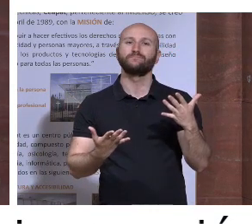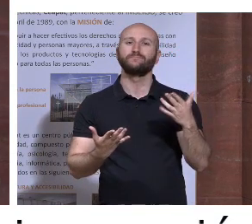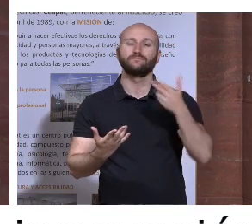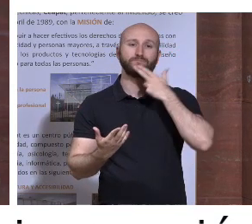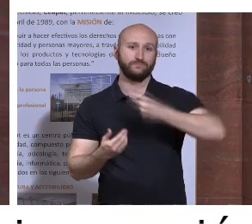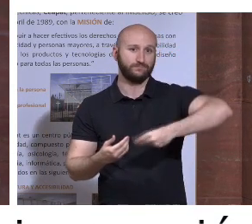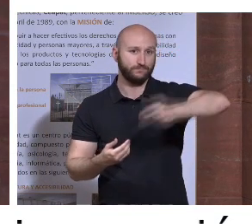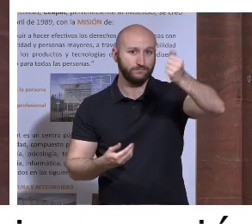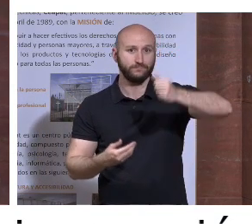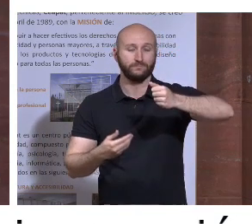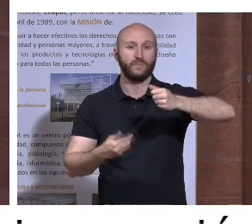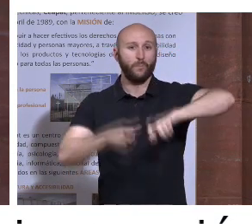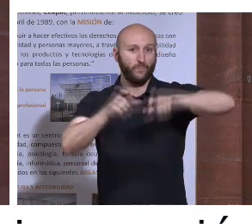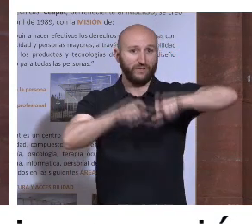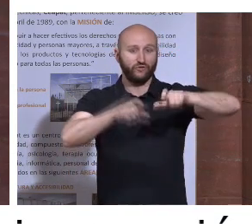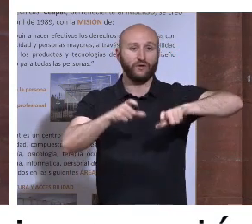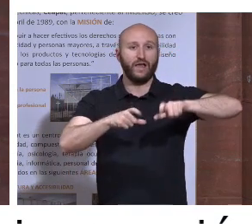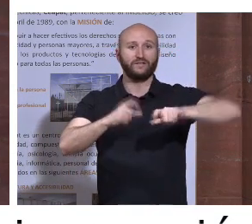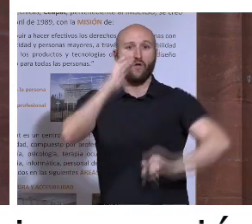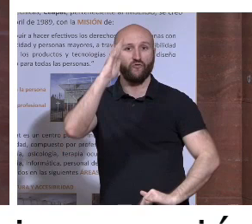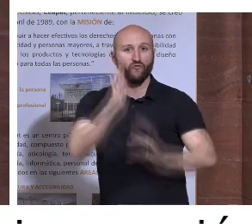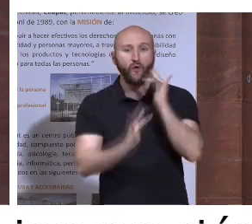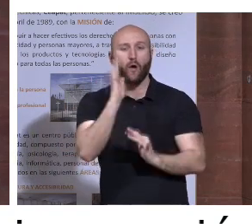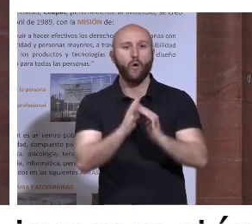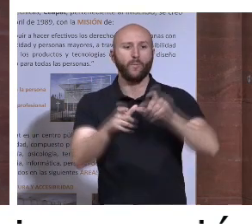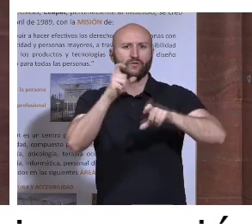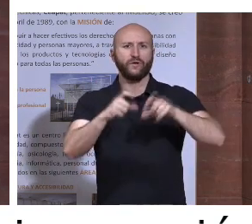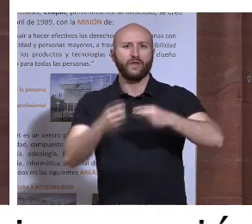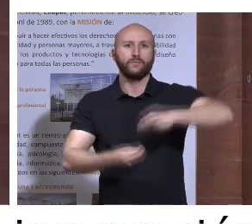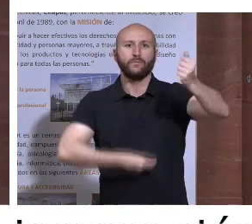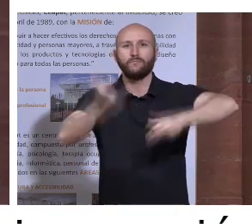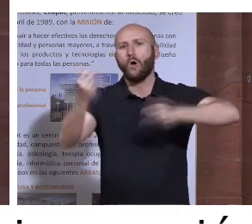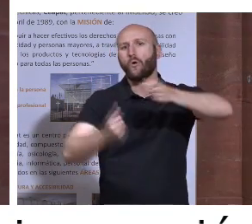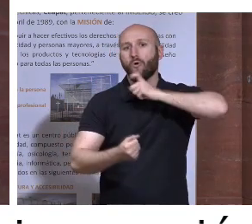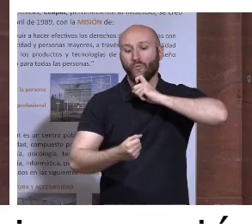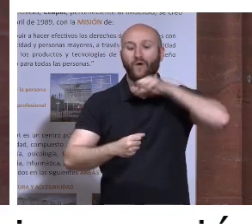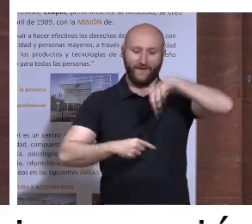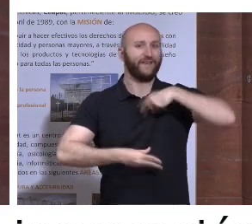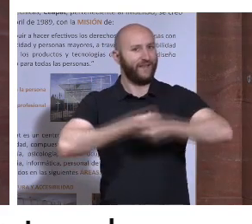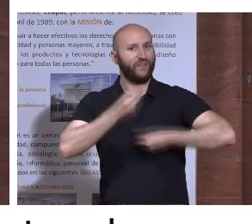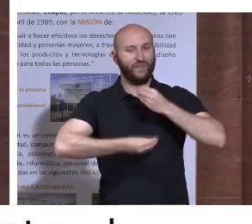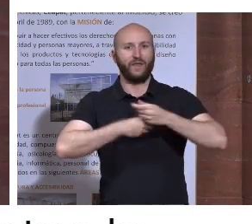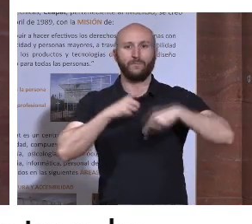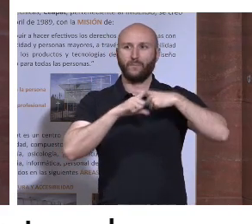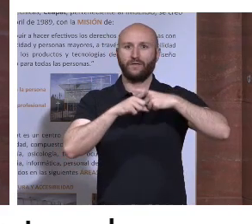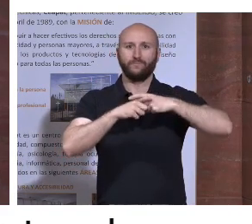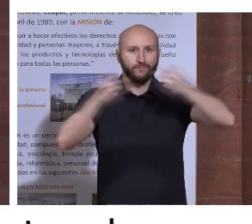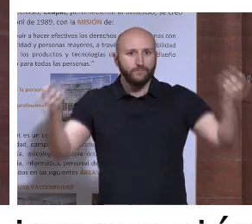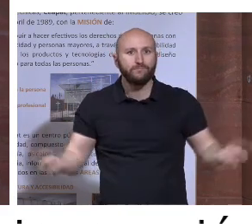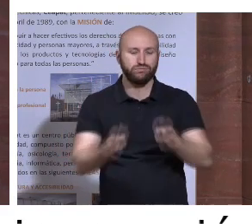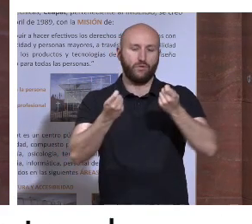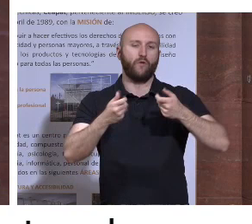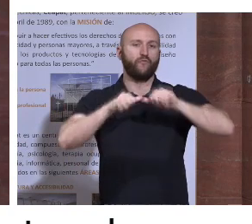las personas en caso de fuego. Pues es algo que también hemos trabajado aquí y hemos impulsado de forma muy, muy, muy activa,